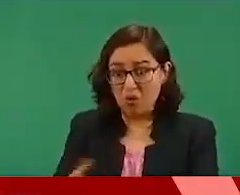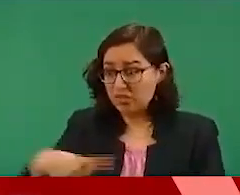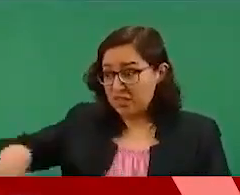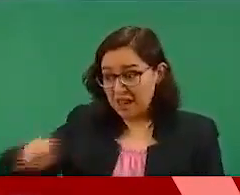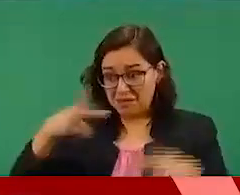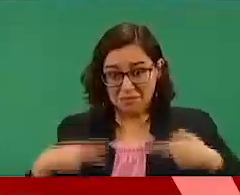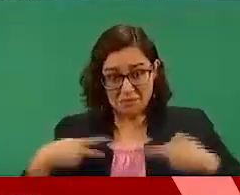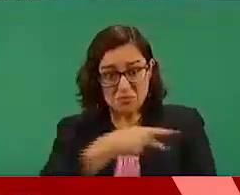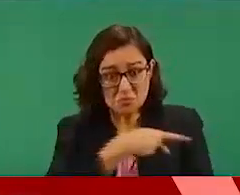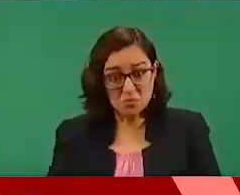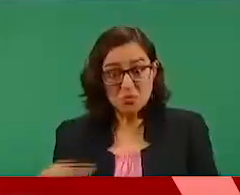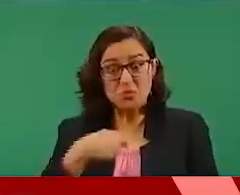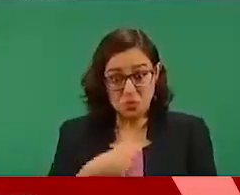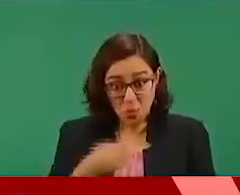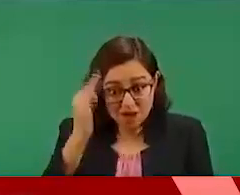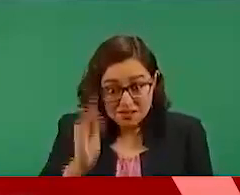pobres.